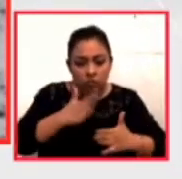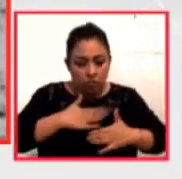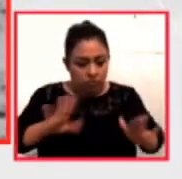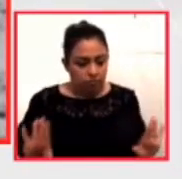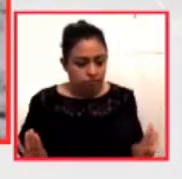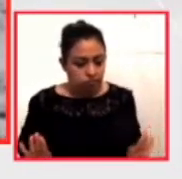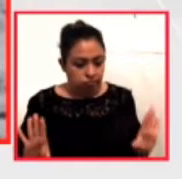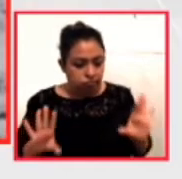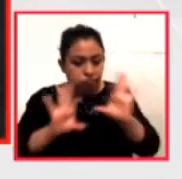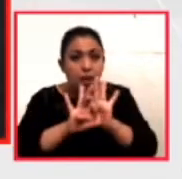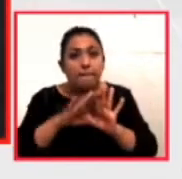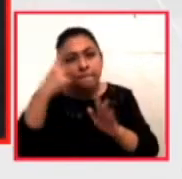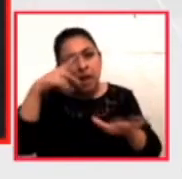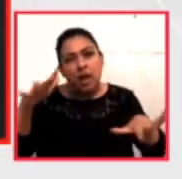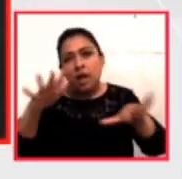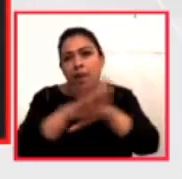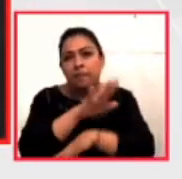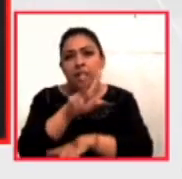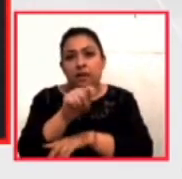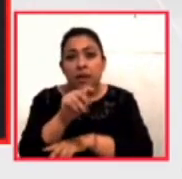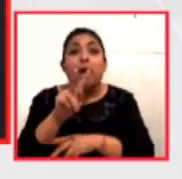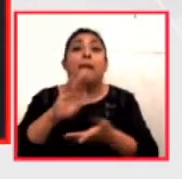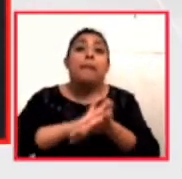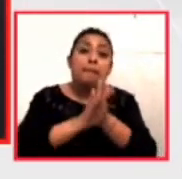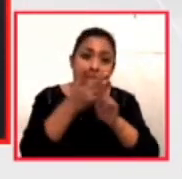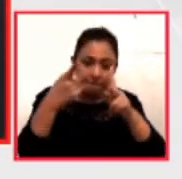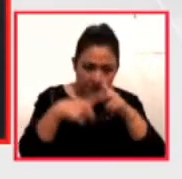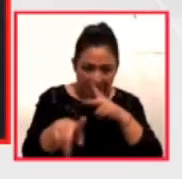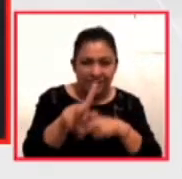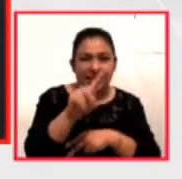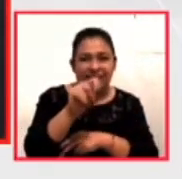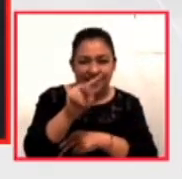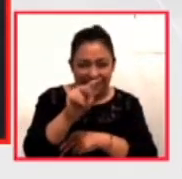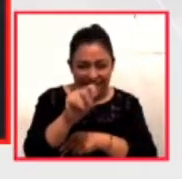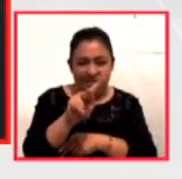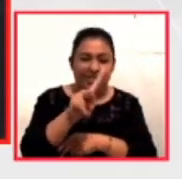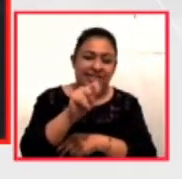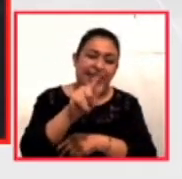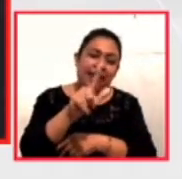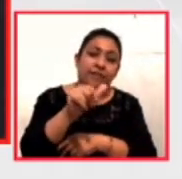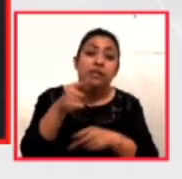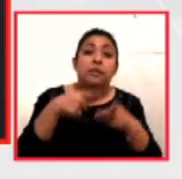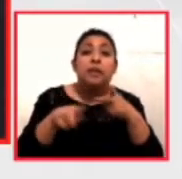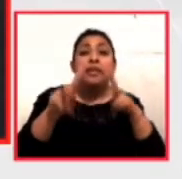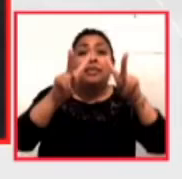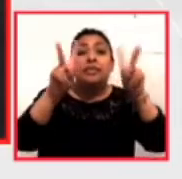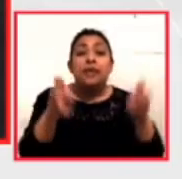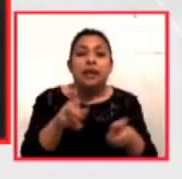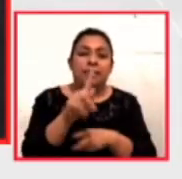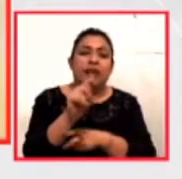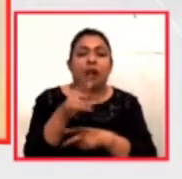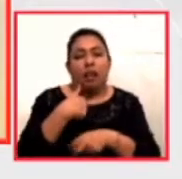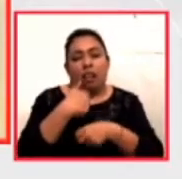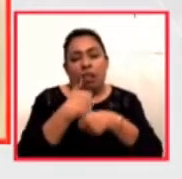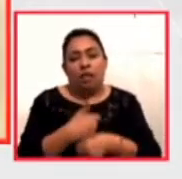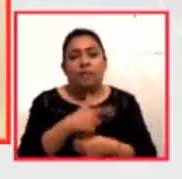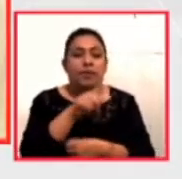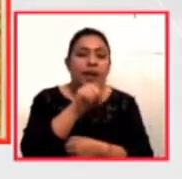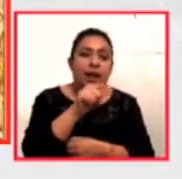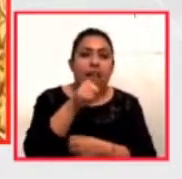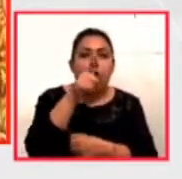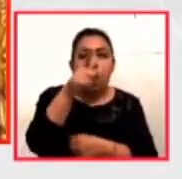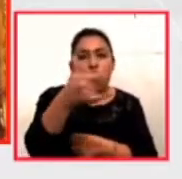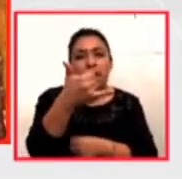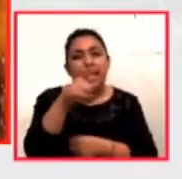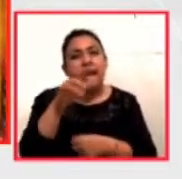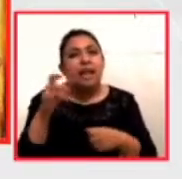Así comenzó la realización en Televisa de la telenovela La Gloria y el Infierno. ¿Qué hice? Bueno, pues organizar